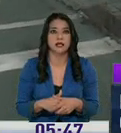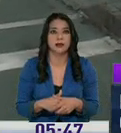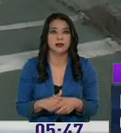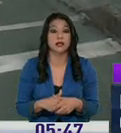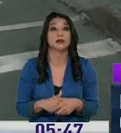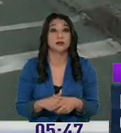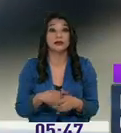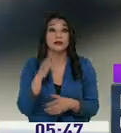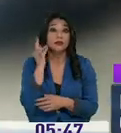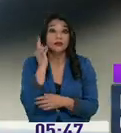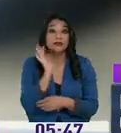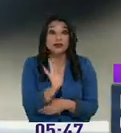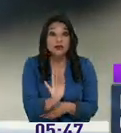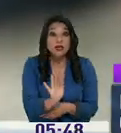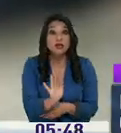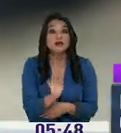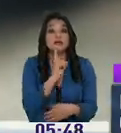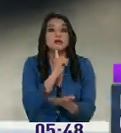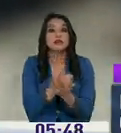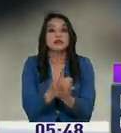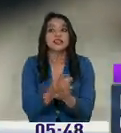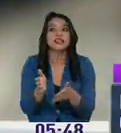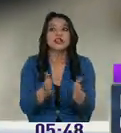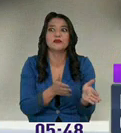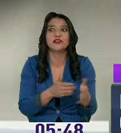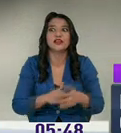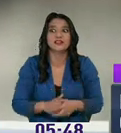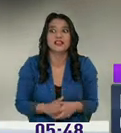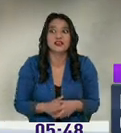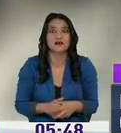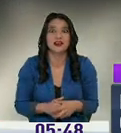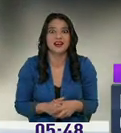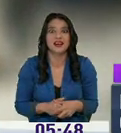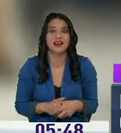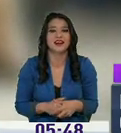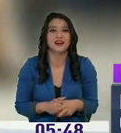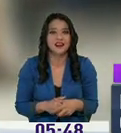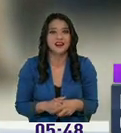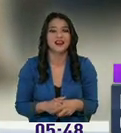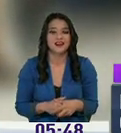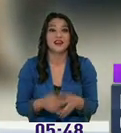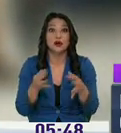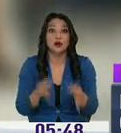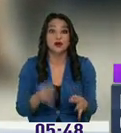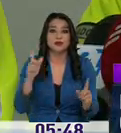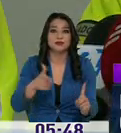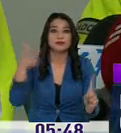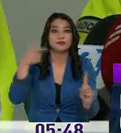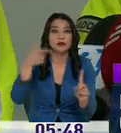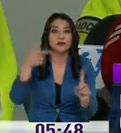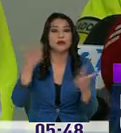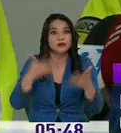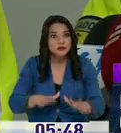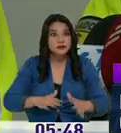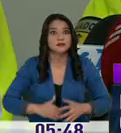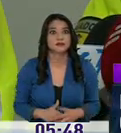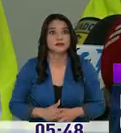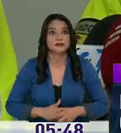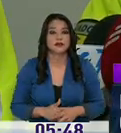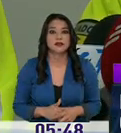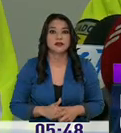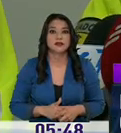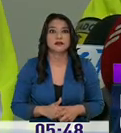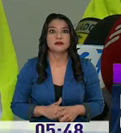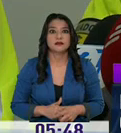señora y le propinaron tres disparos un balazo fue en la cabeza al momento la policía